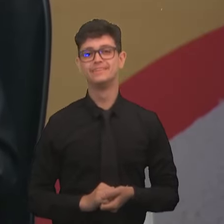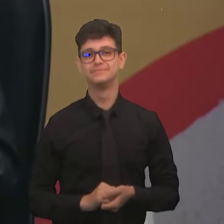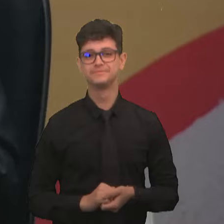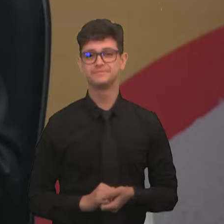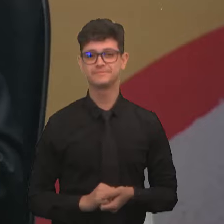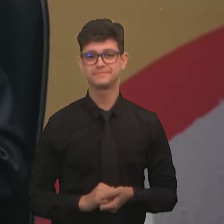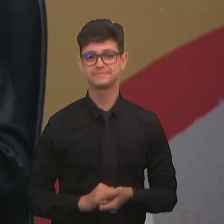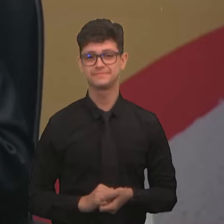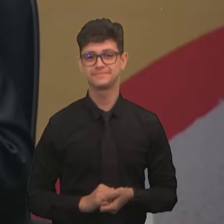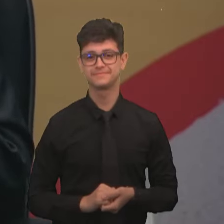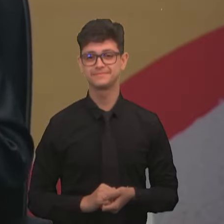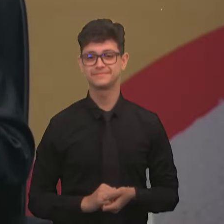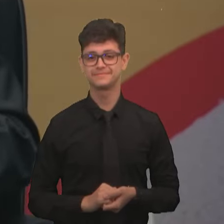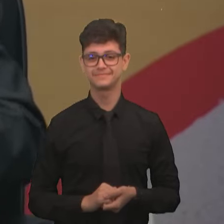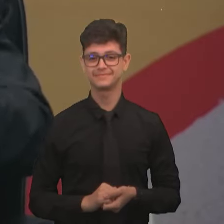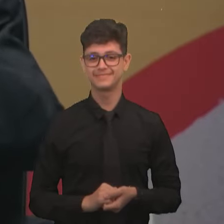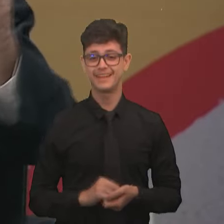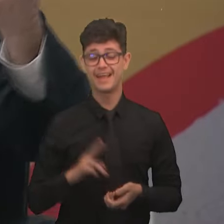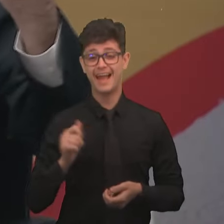Rafa